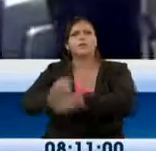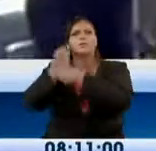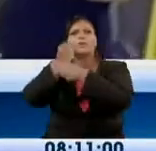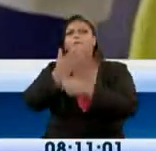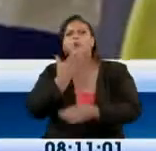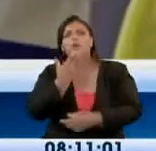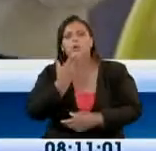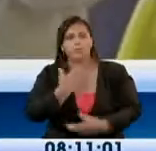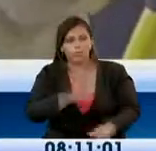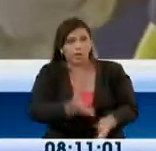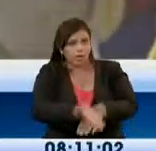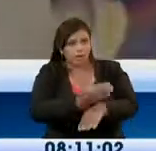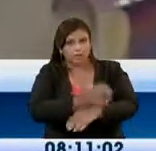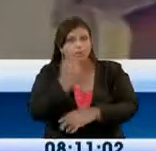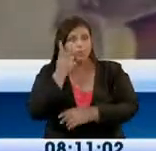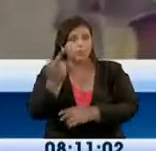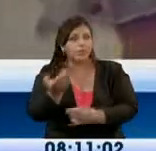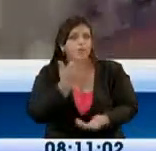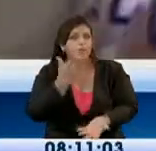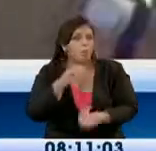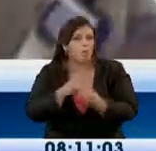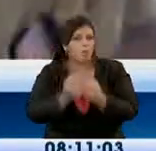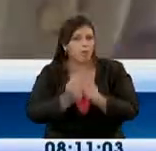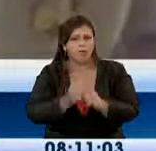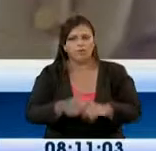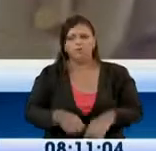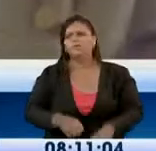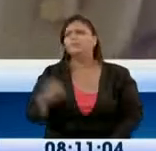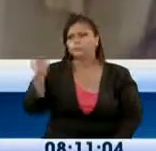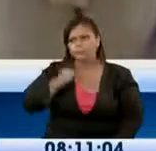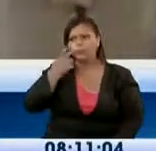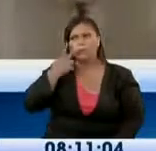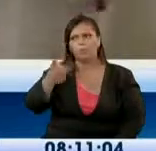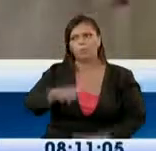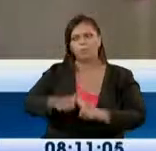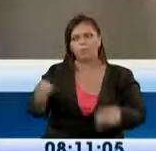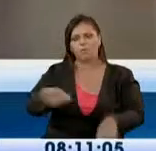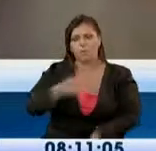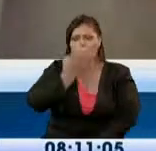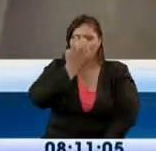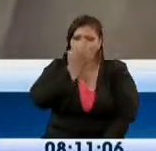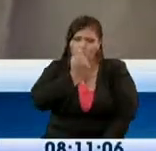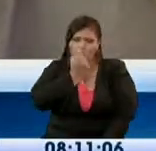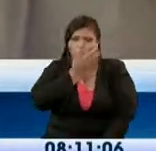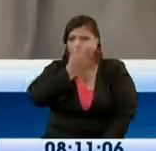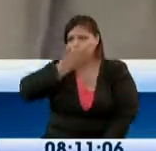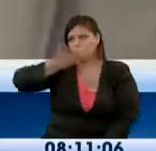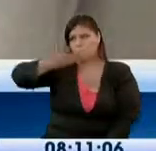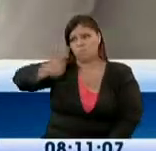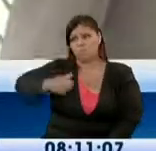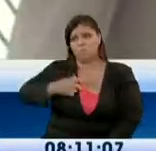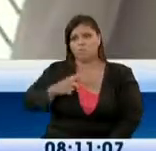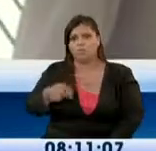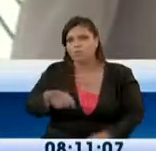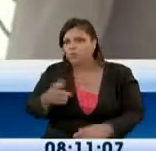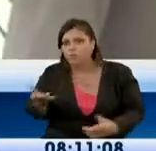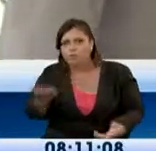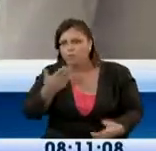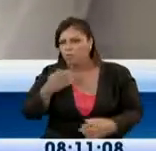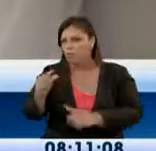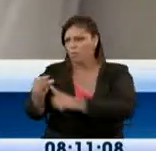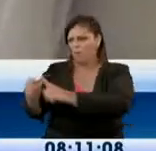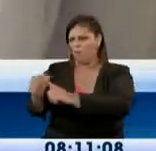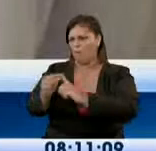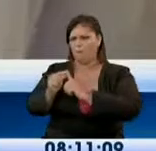testigo, víctima? Bueno, sí he visto, pero mejor me quedo callado porque si no me insultan. ¿Ya? ¿Quién lo insultó? No hay nadie en ese momento. Siempre, es que